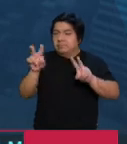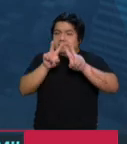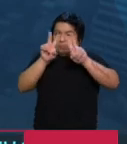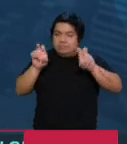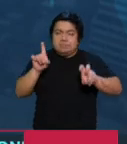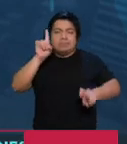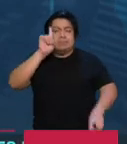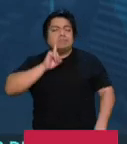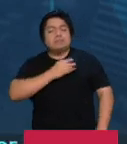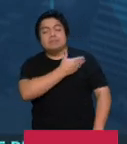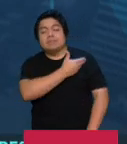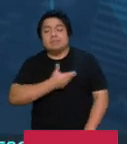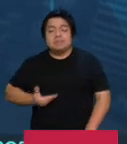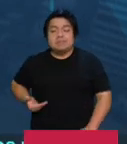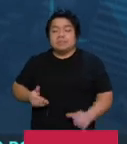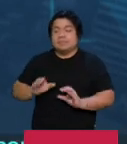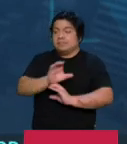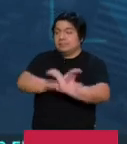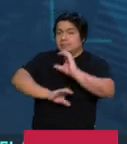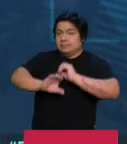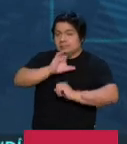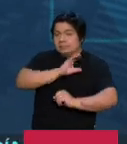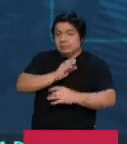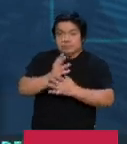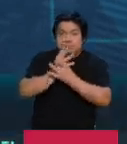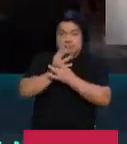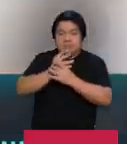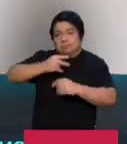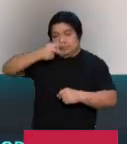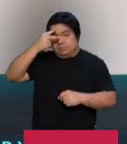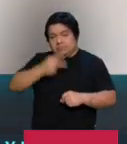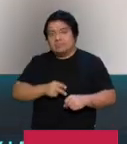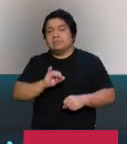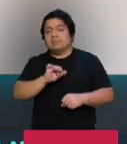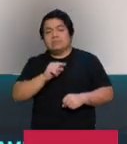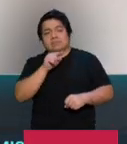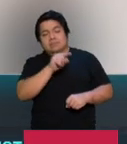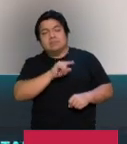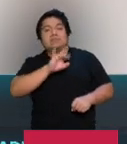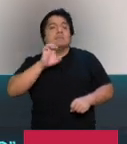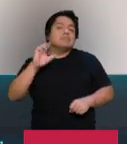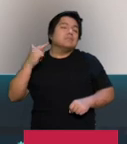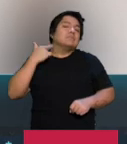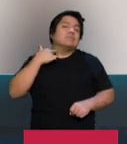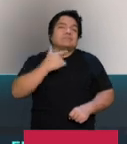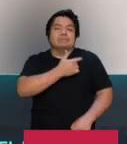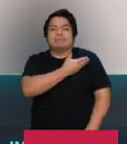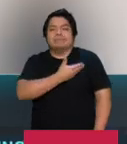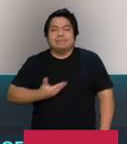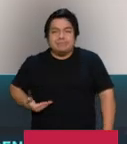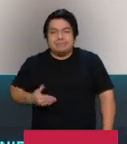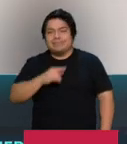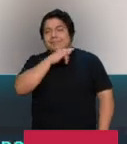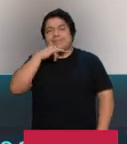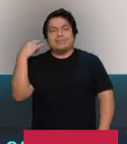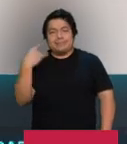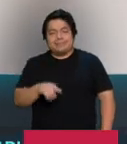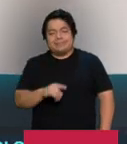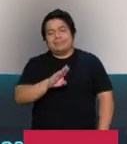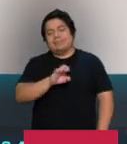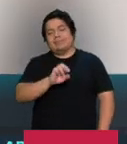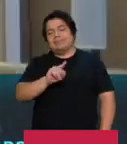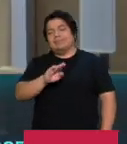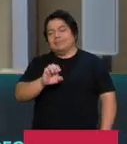que la presidenta Claudia Sheinbaum Pardo confirmó que México respaldará la candidatura de la expresidenta de Chile, Michelle Bachelet, a